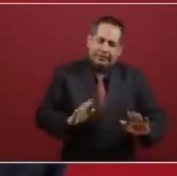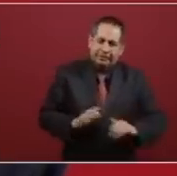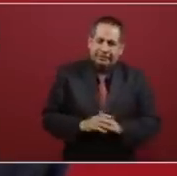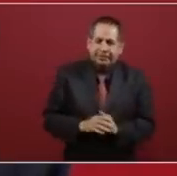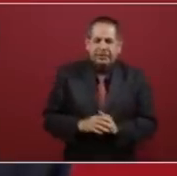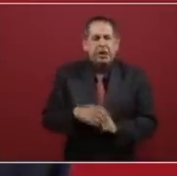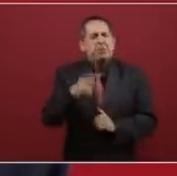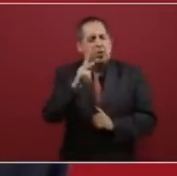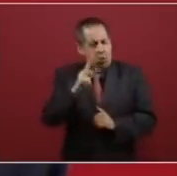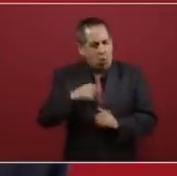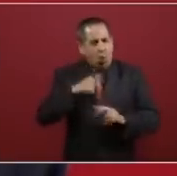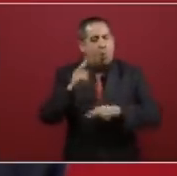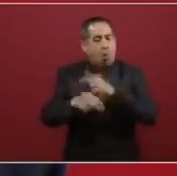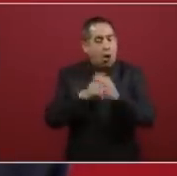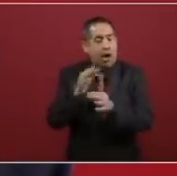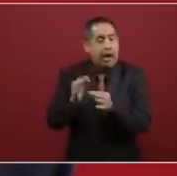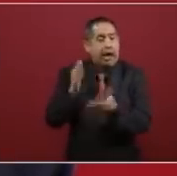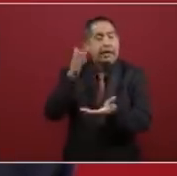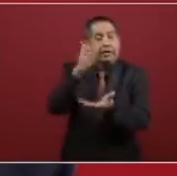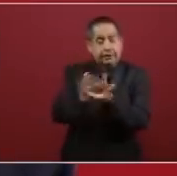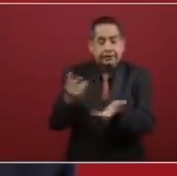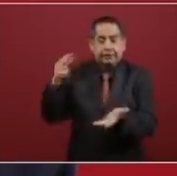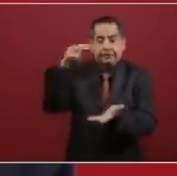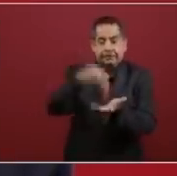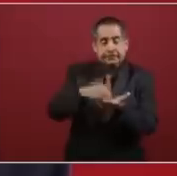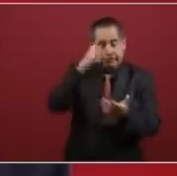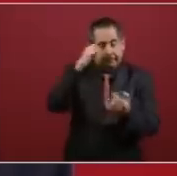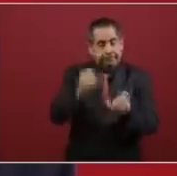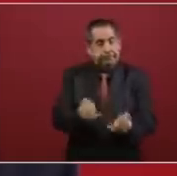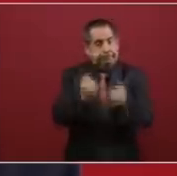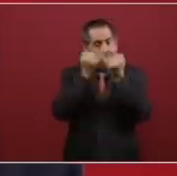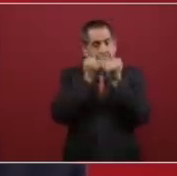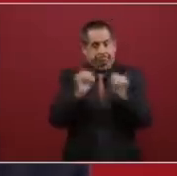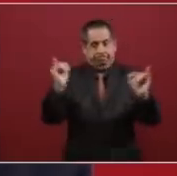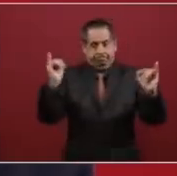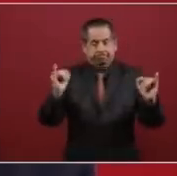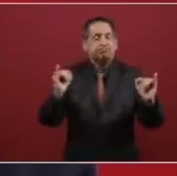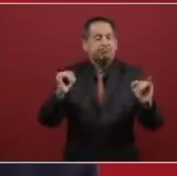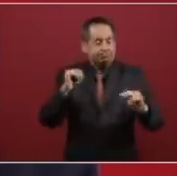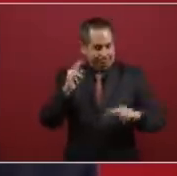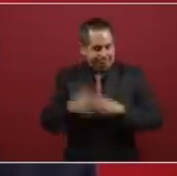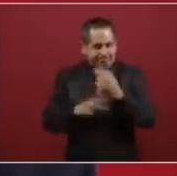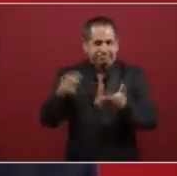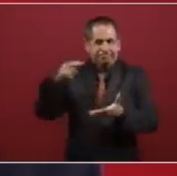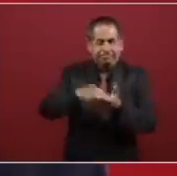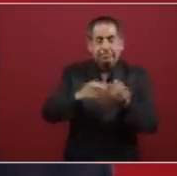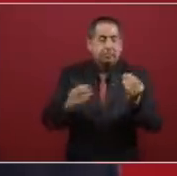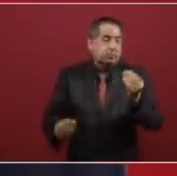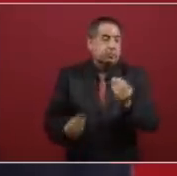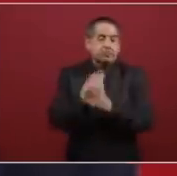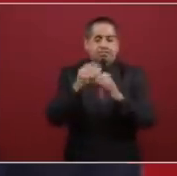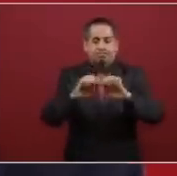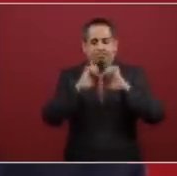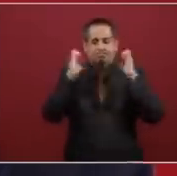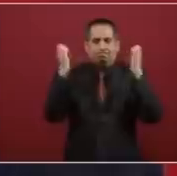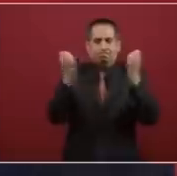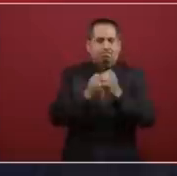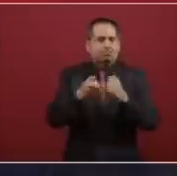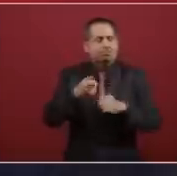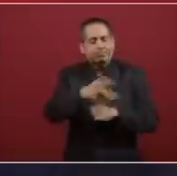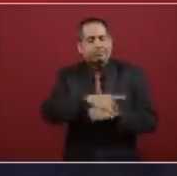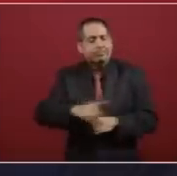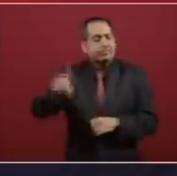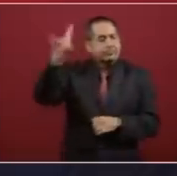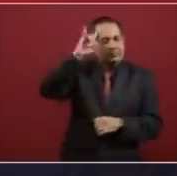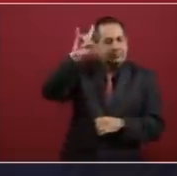No voy a jugar, pero sí voy a asistir a la inauguración del nuevo estadio de los Diablos Rojos